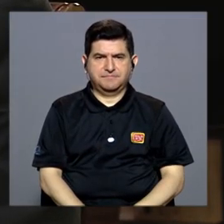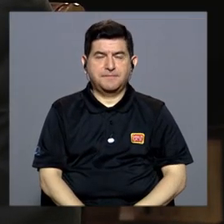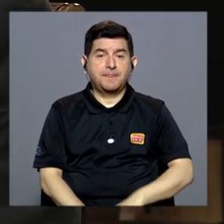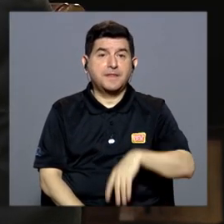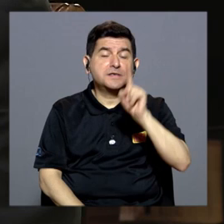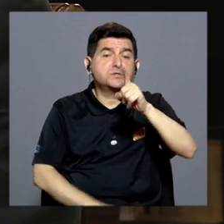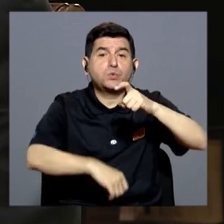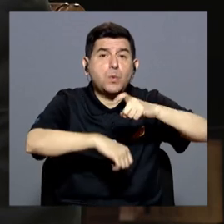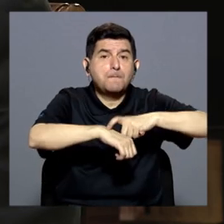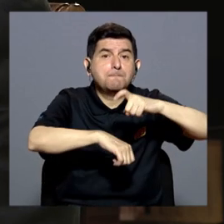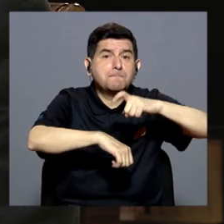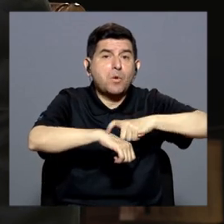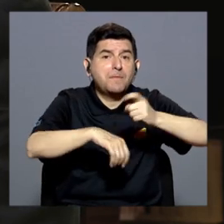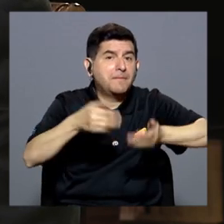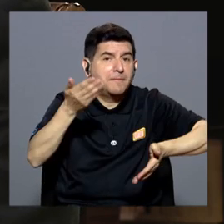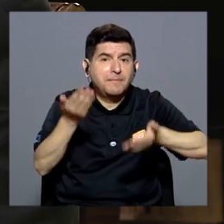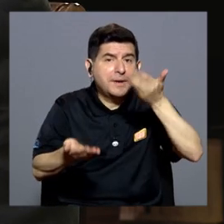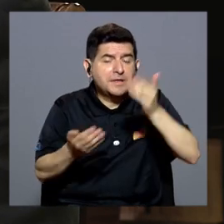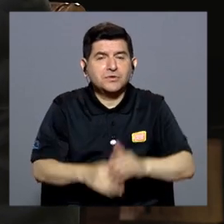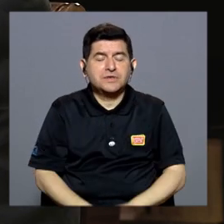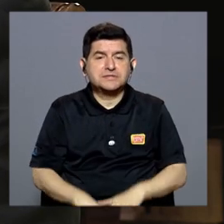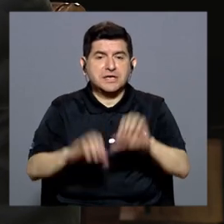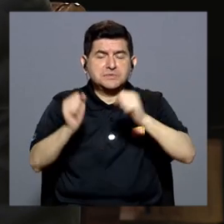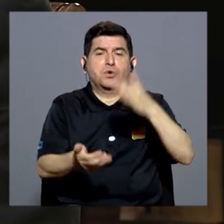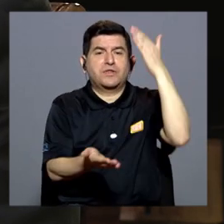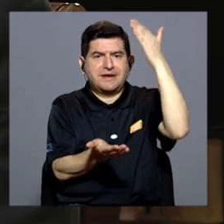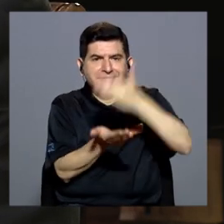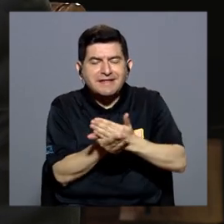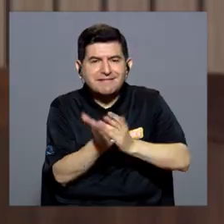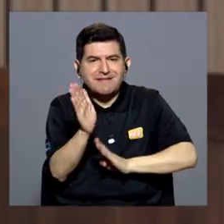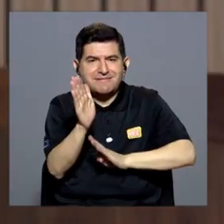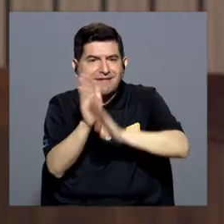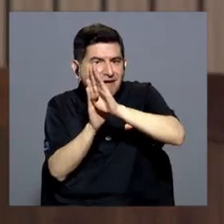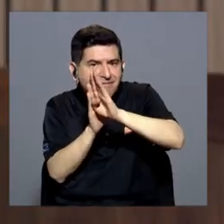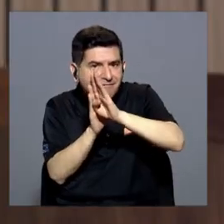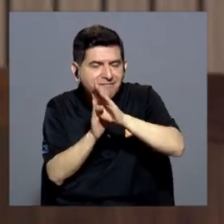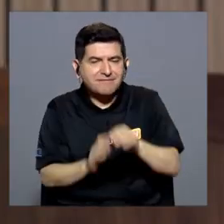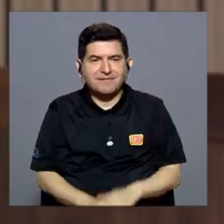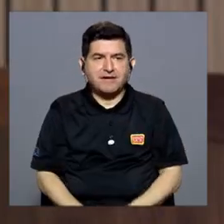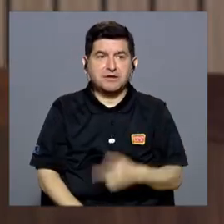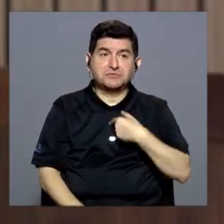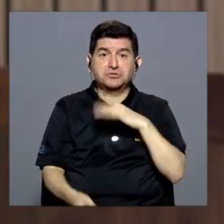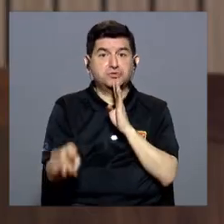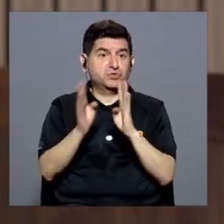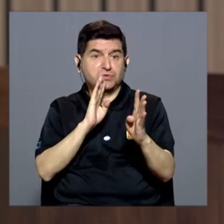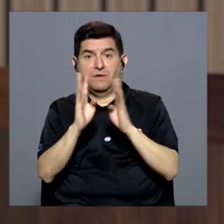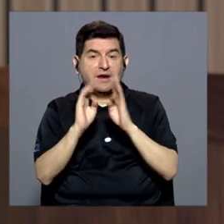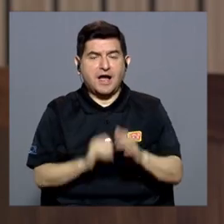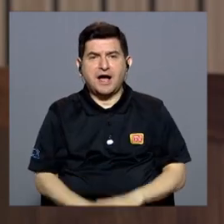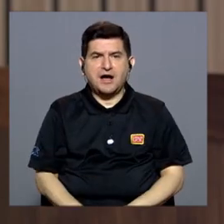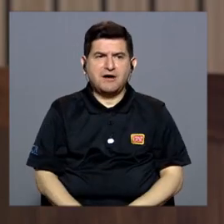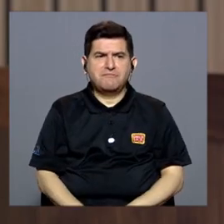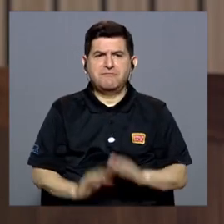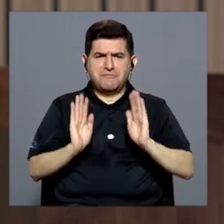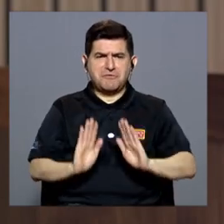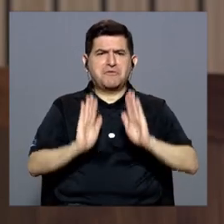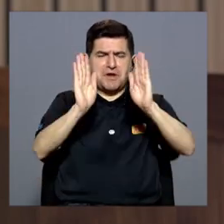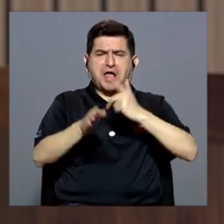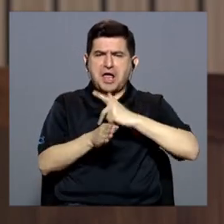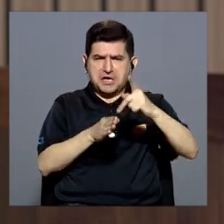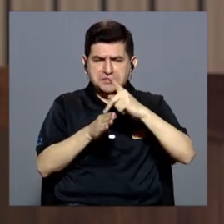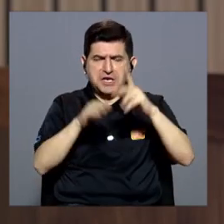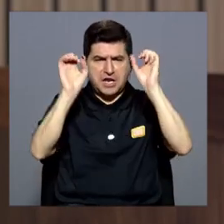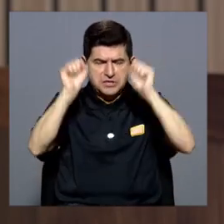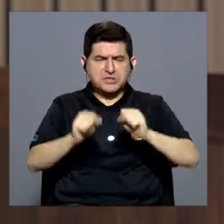algún momento en que nos puedan frenar el desarrollo que tenemos, estoy hablando de excelentes profesionales que